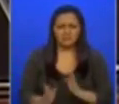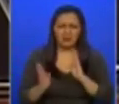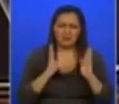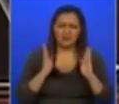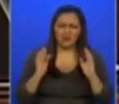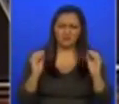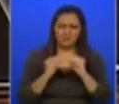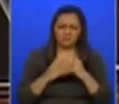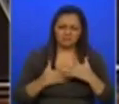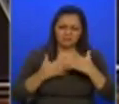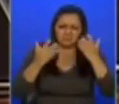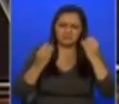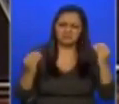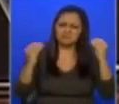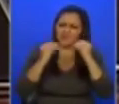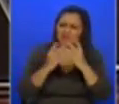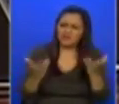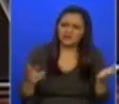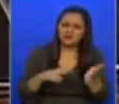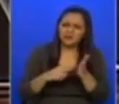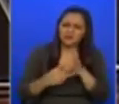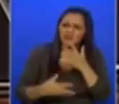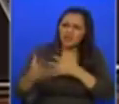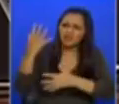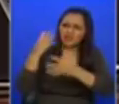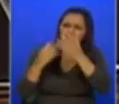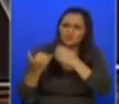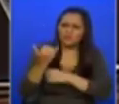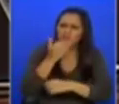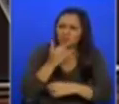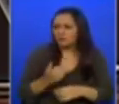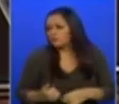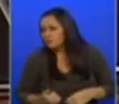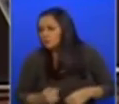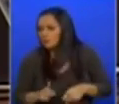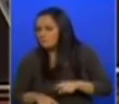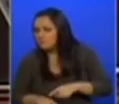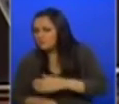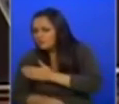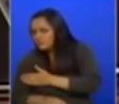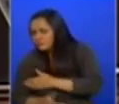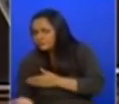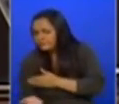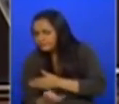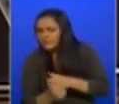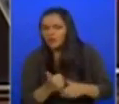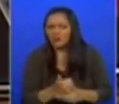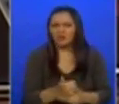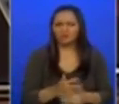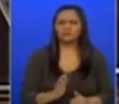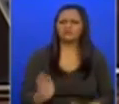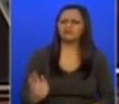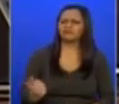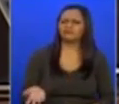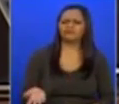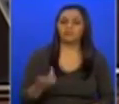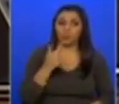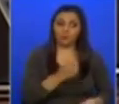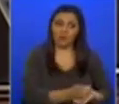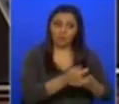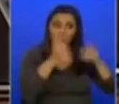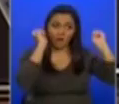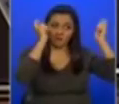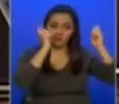revelarse demasiado. Esto es el viejo país. Son los amarres, las argollas, la troncha. Tú me apoyaste en